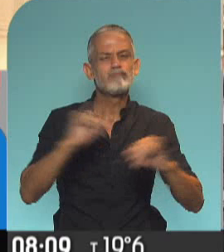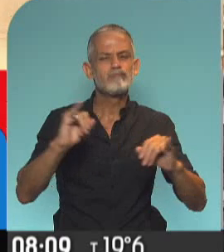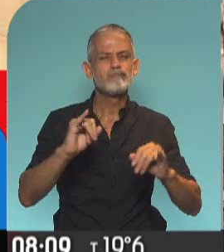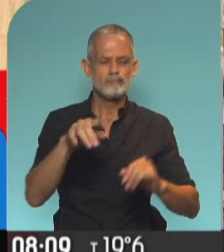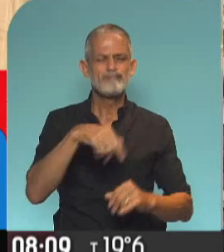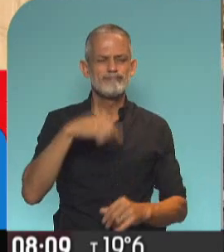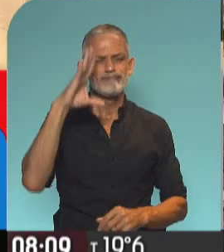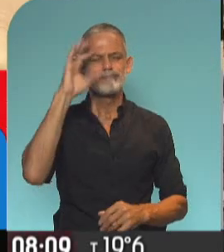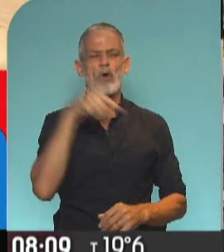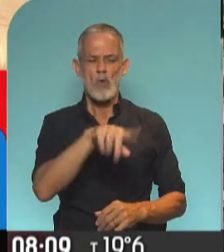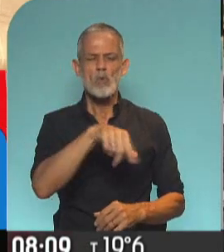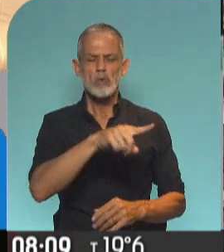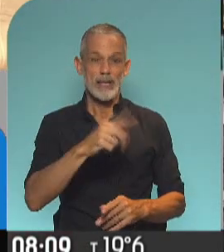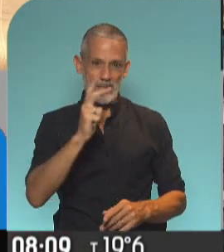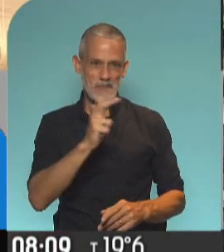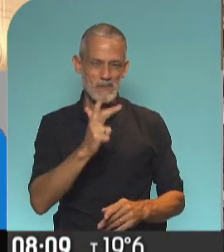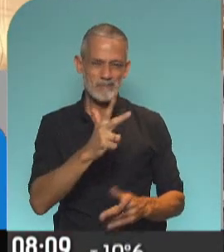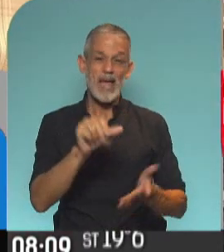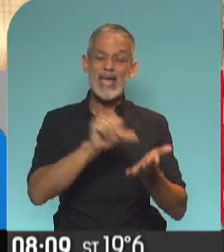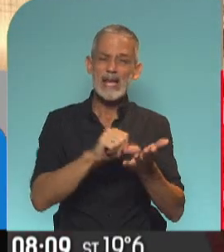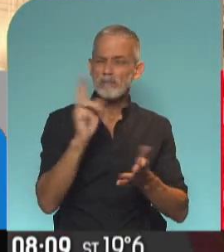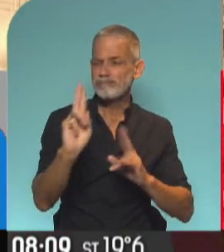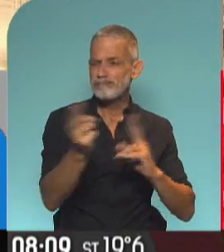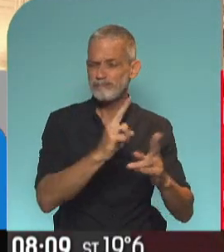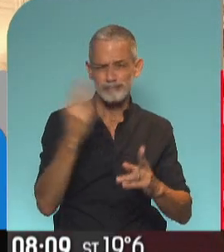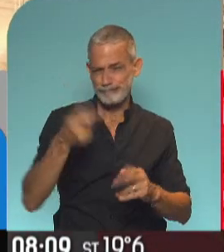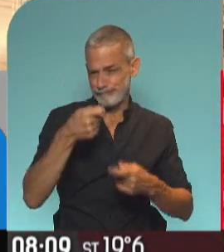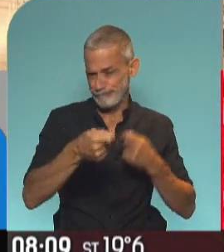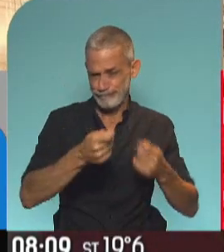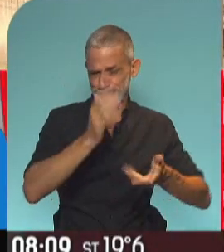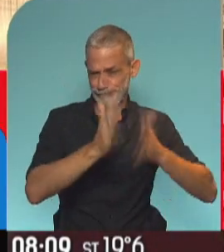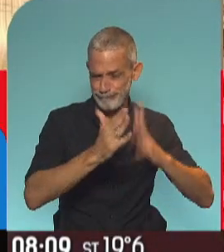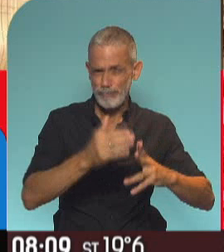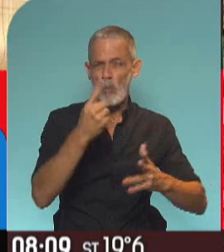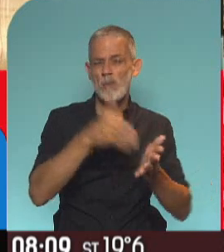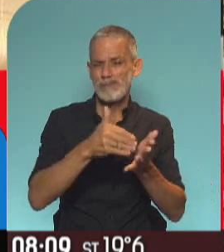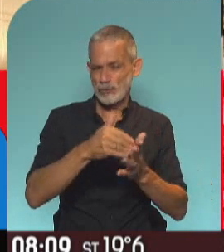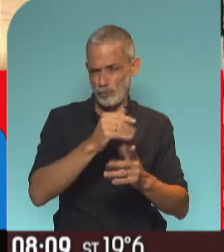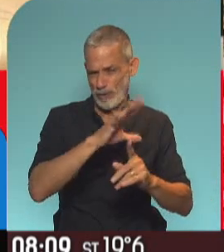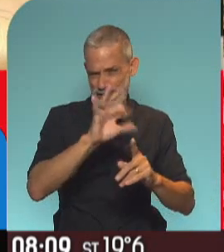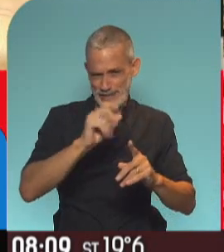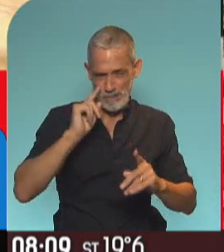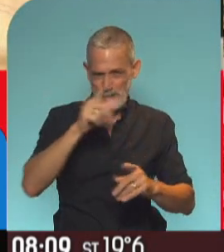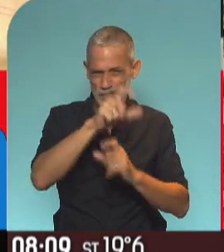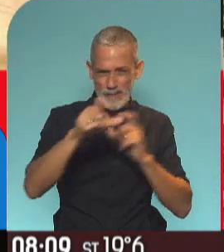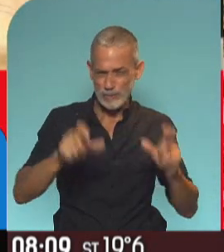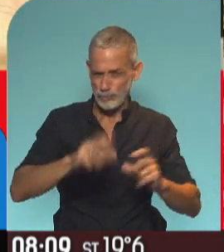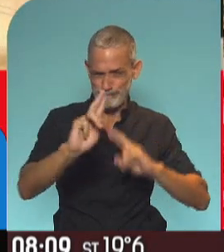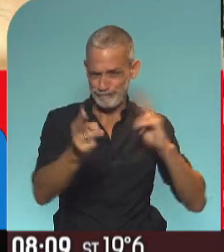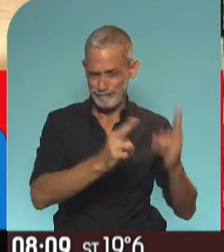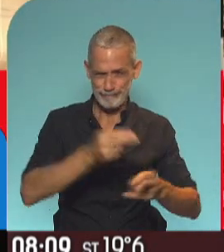tenemos presentes. Recuerde que en Irak han asesinado, han torturado más de 1,5 millones de personas